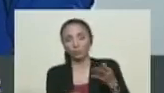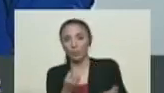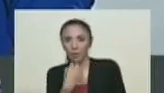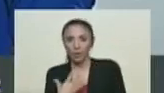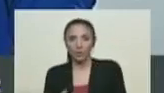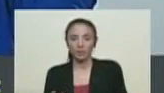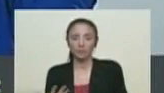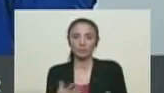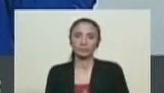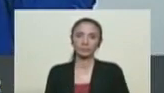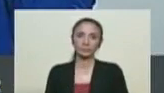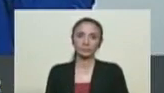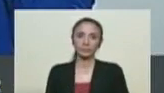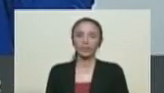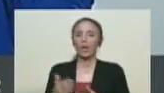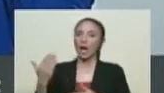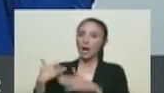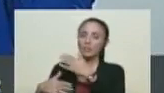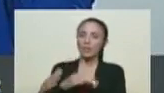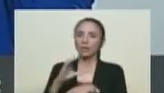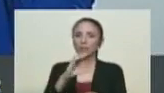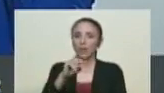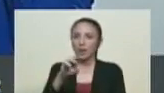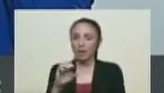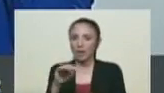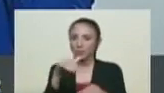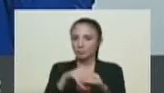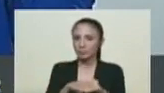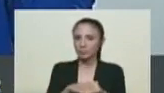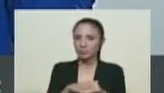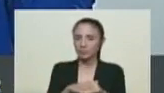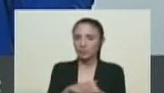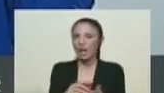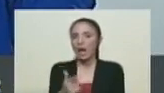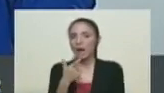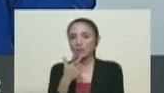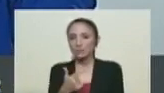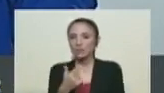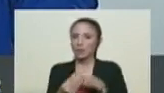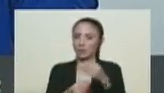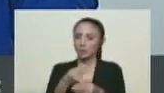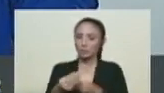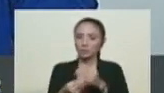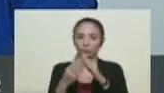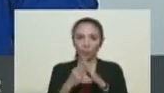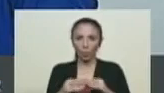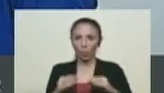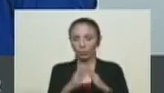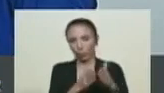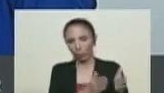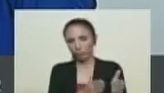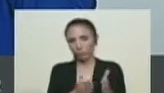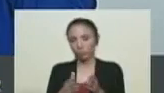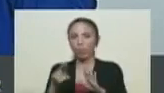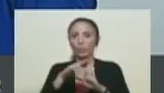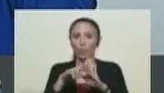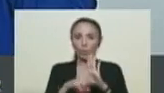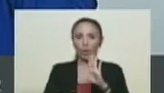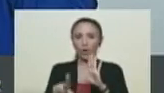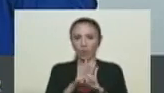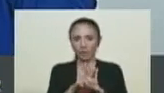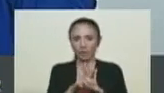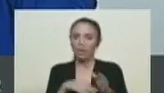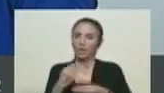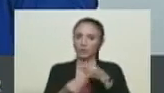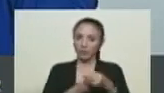de acuerdo al Consejo Nacional Electoral, se han cumplido todos los requisitos legales y el movimiento